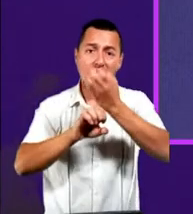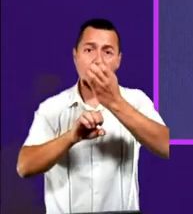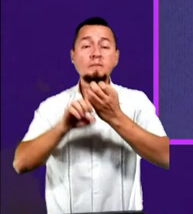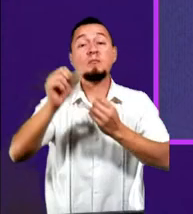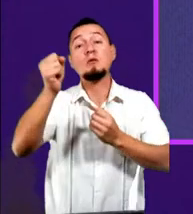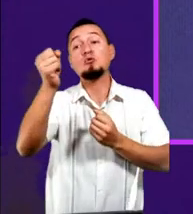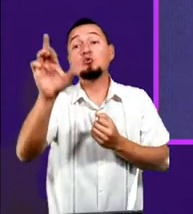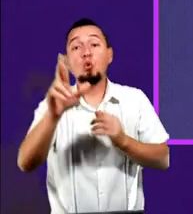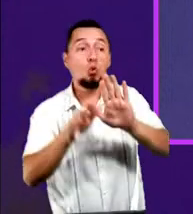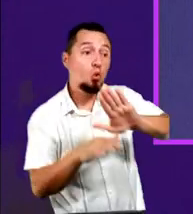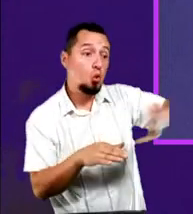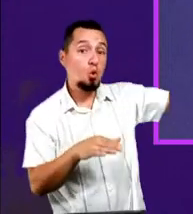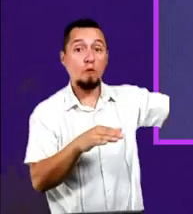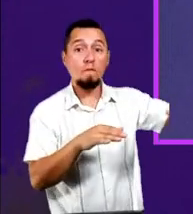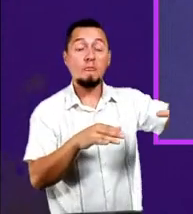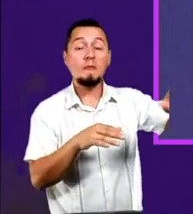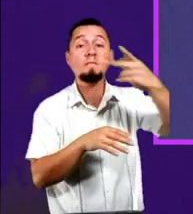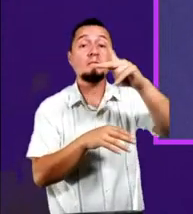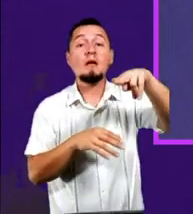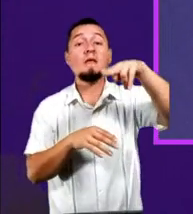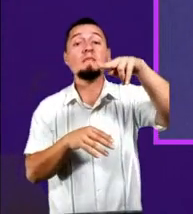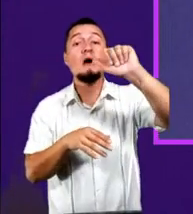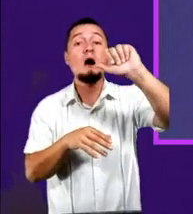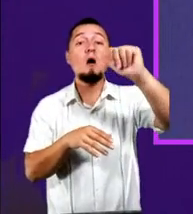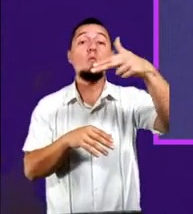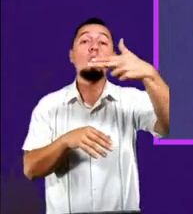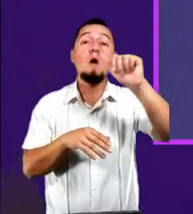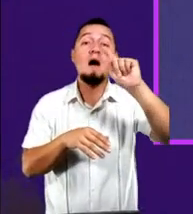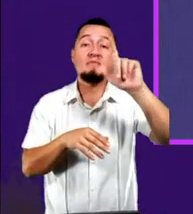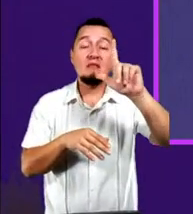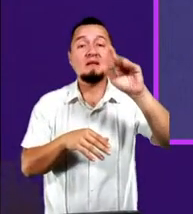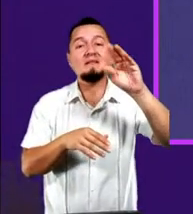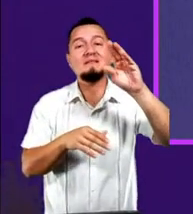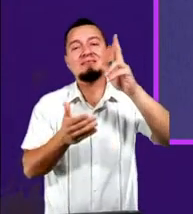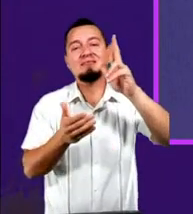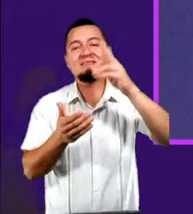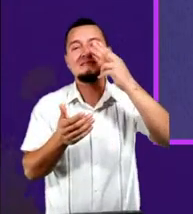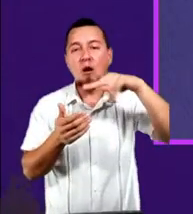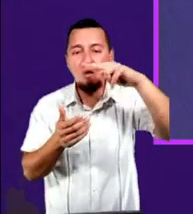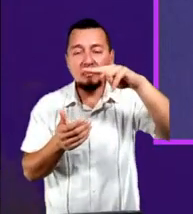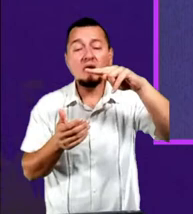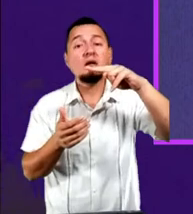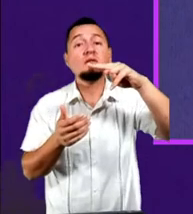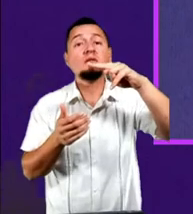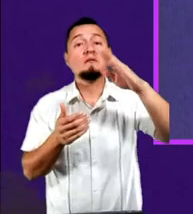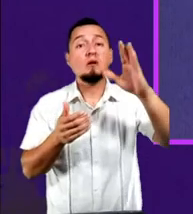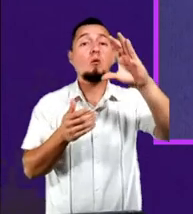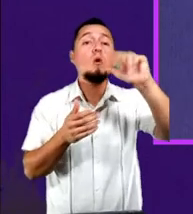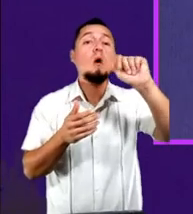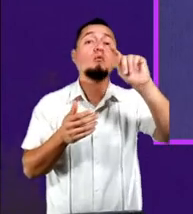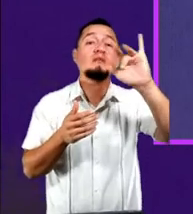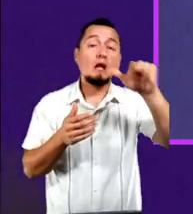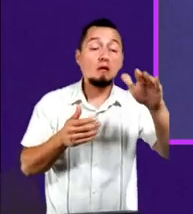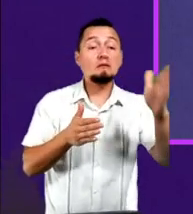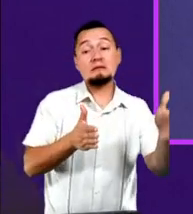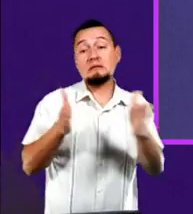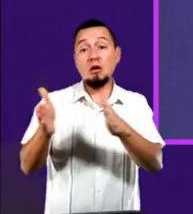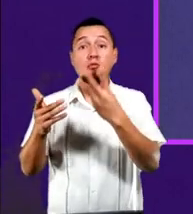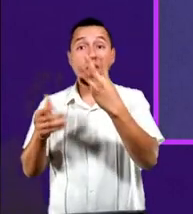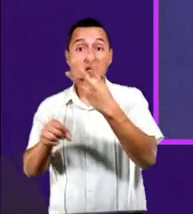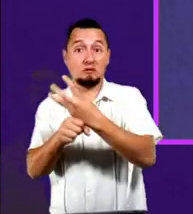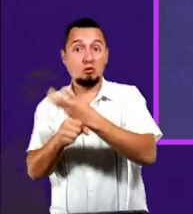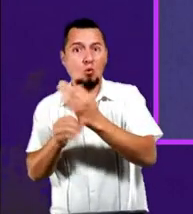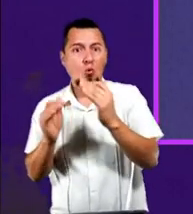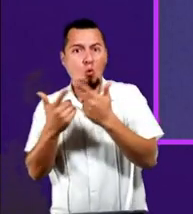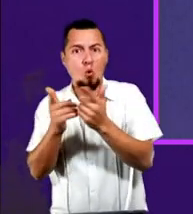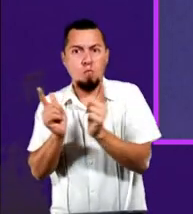en lo que es la zona de Tuxpan y Cuautitlán, y un tercer grupo muy cercano aquí, a 90 kilómetros de